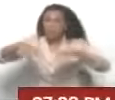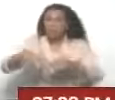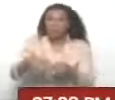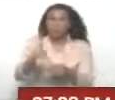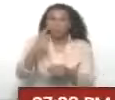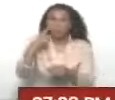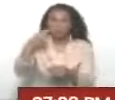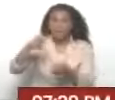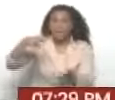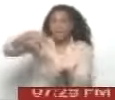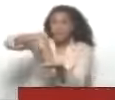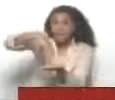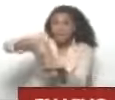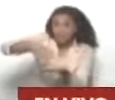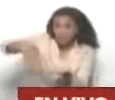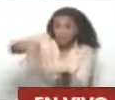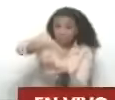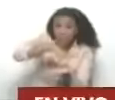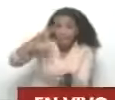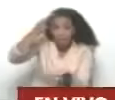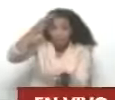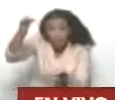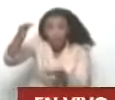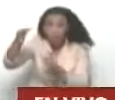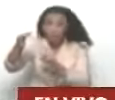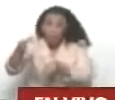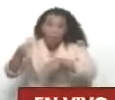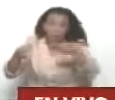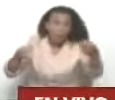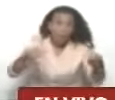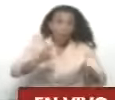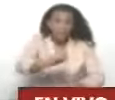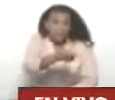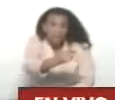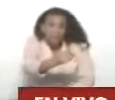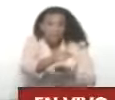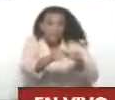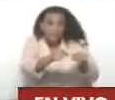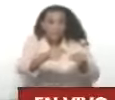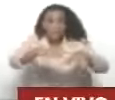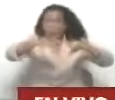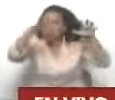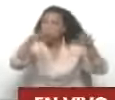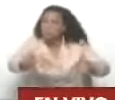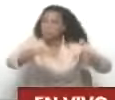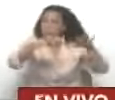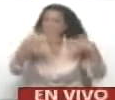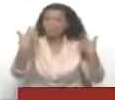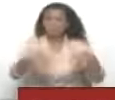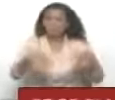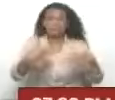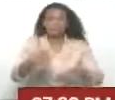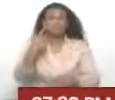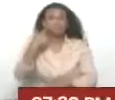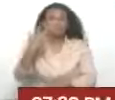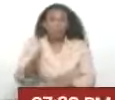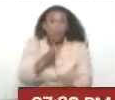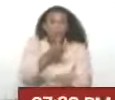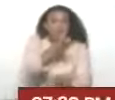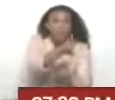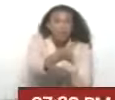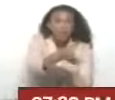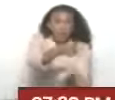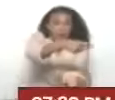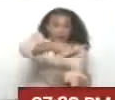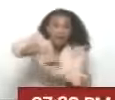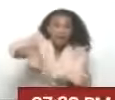salir, porque si el pueblo se está mojando, nosotros tenemos que mojarnos con él. Primero corrió. No, cuando llegamos a la redoma.